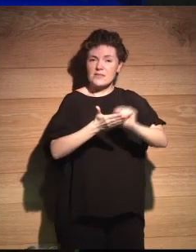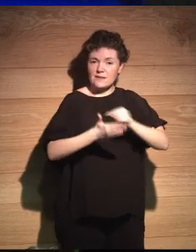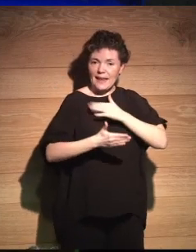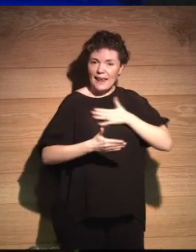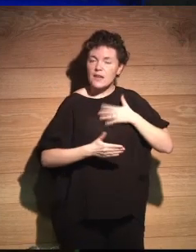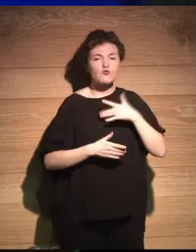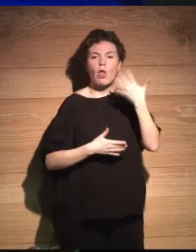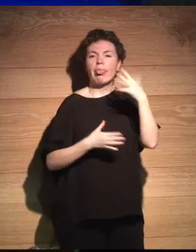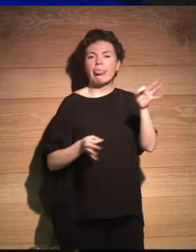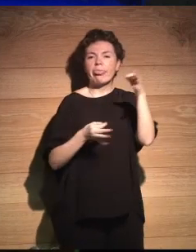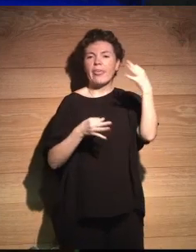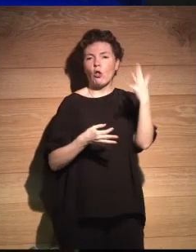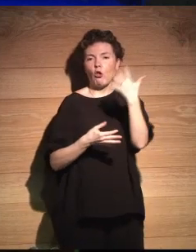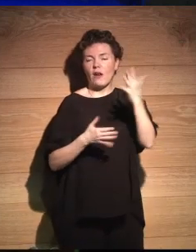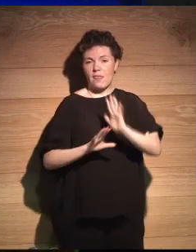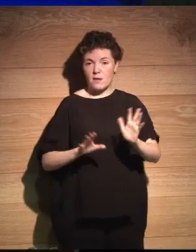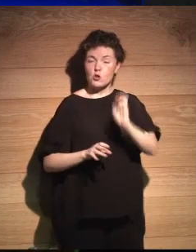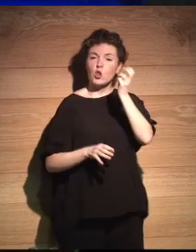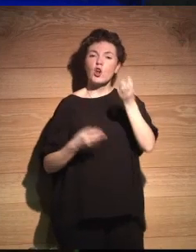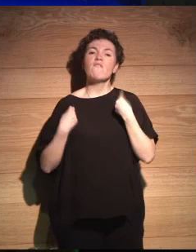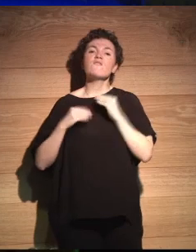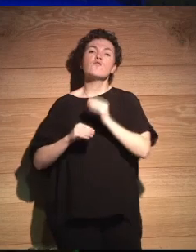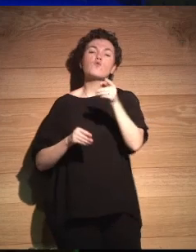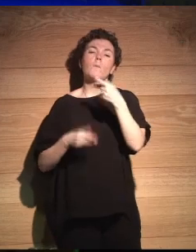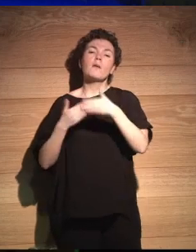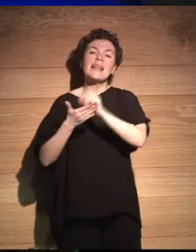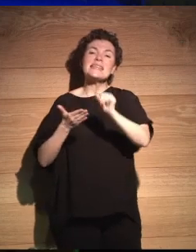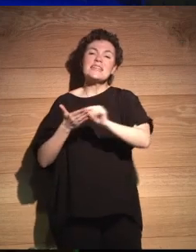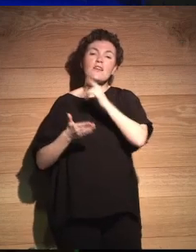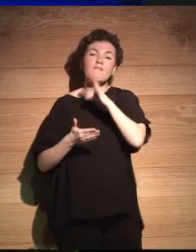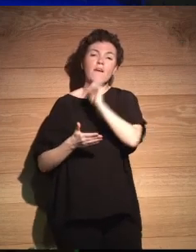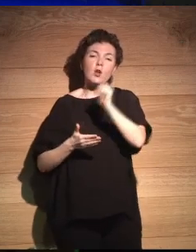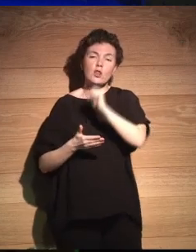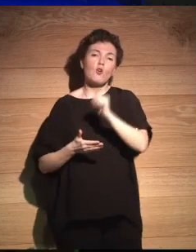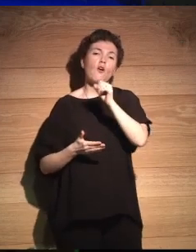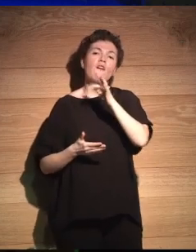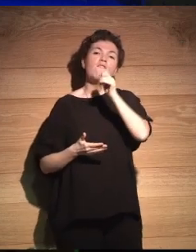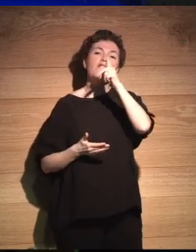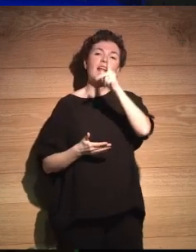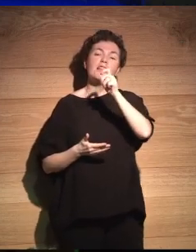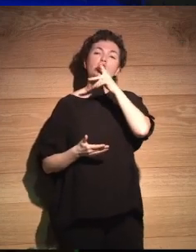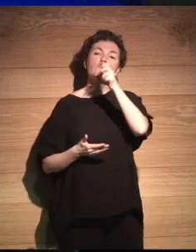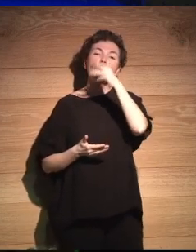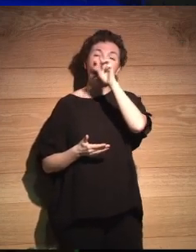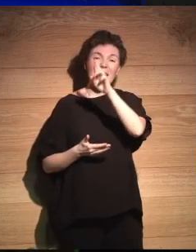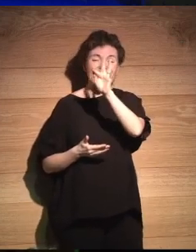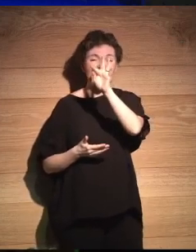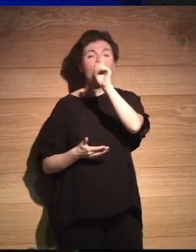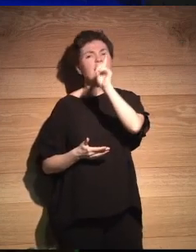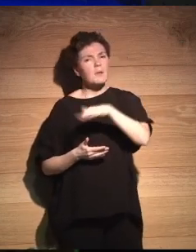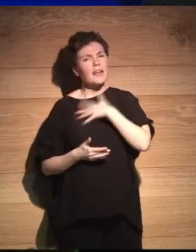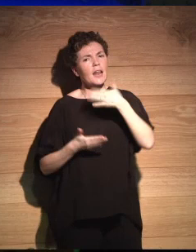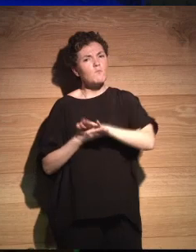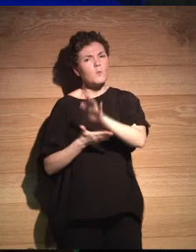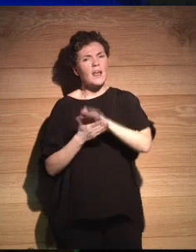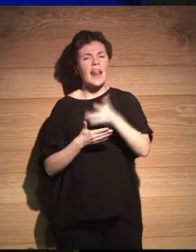páginas. Una biografía de su escritor favorito, que era Franz Schubert, y también quería publicar